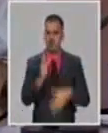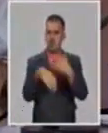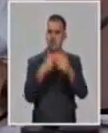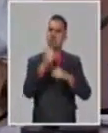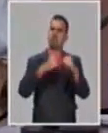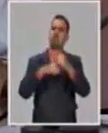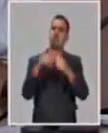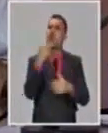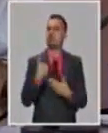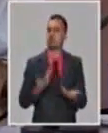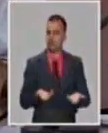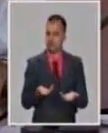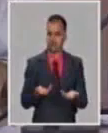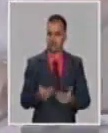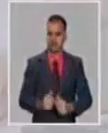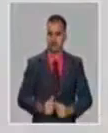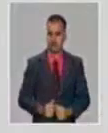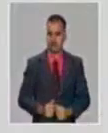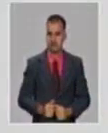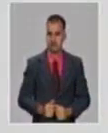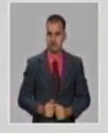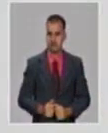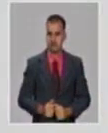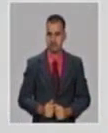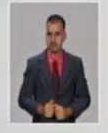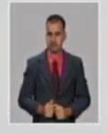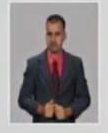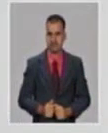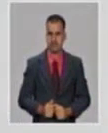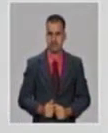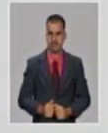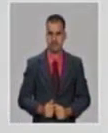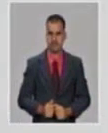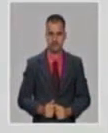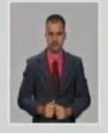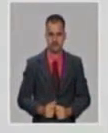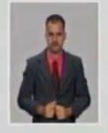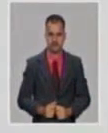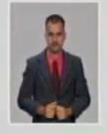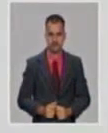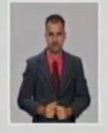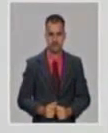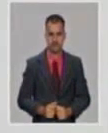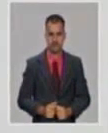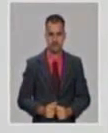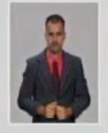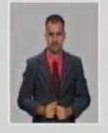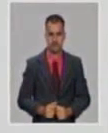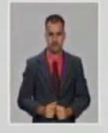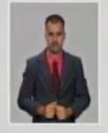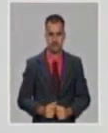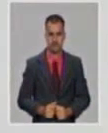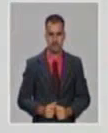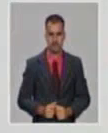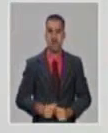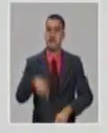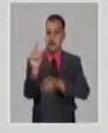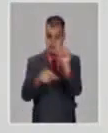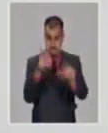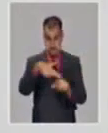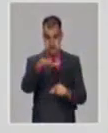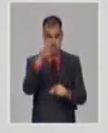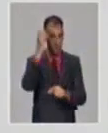está el sobredimensionamiento de las estructuras. Mucha cantidad de personas en estructuras